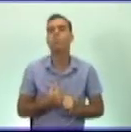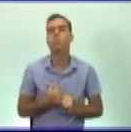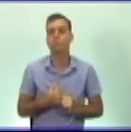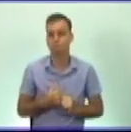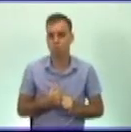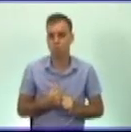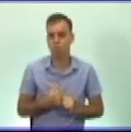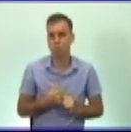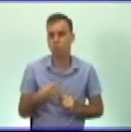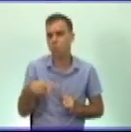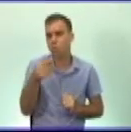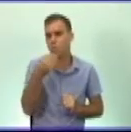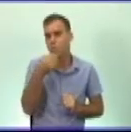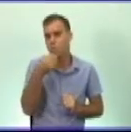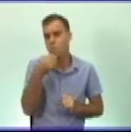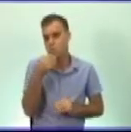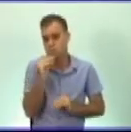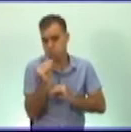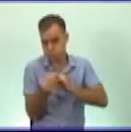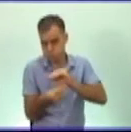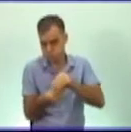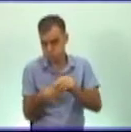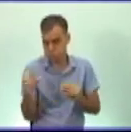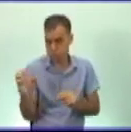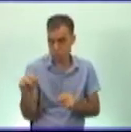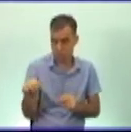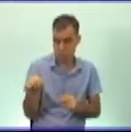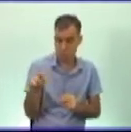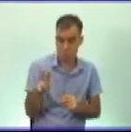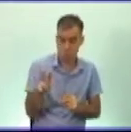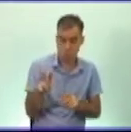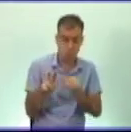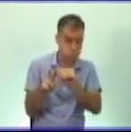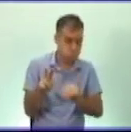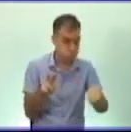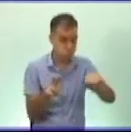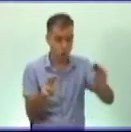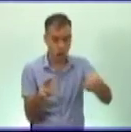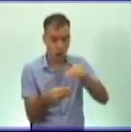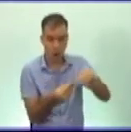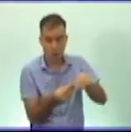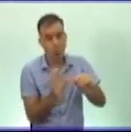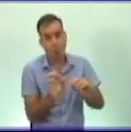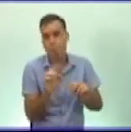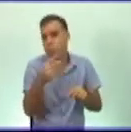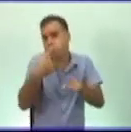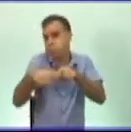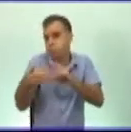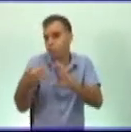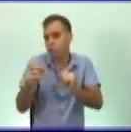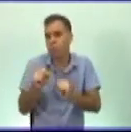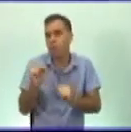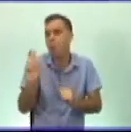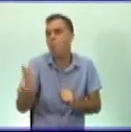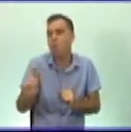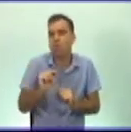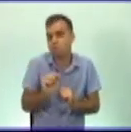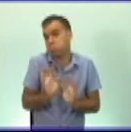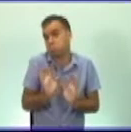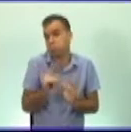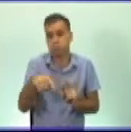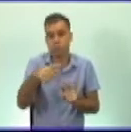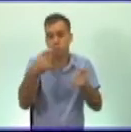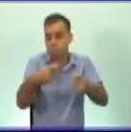es conveniente cambiar de unidad de medida o si van a expresarlo en notación científica. Eso lo van a decidir ustedes.